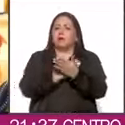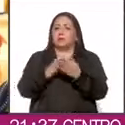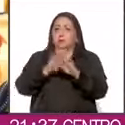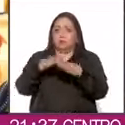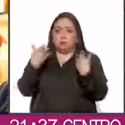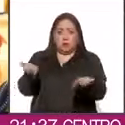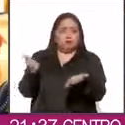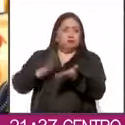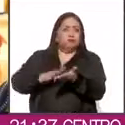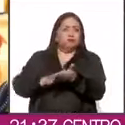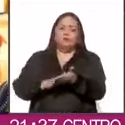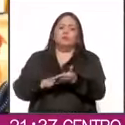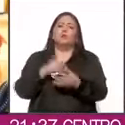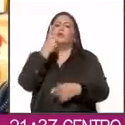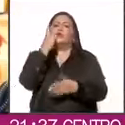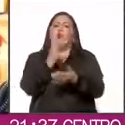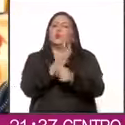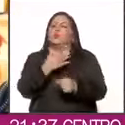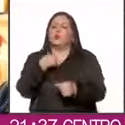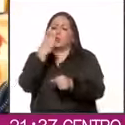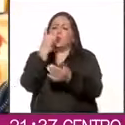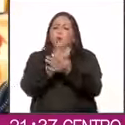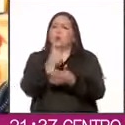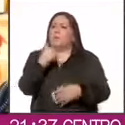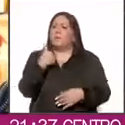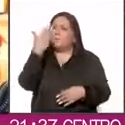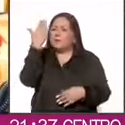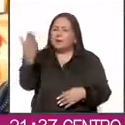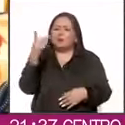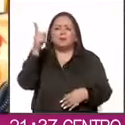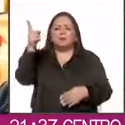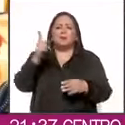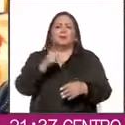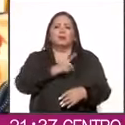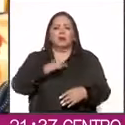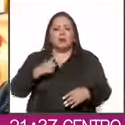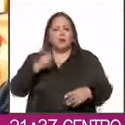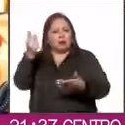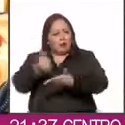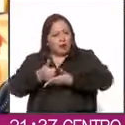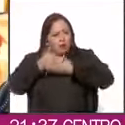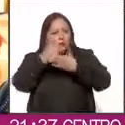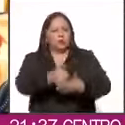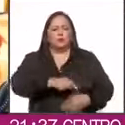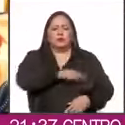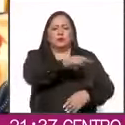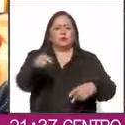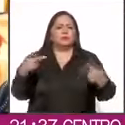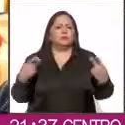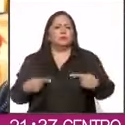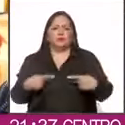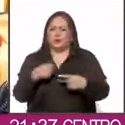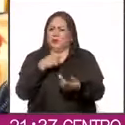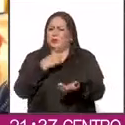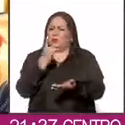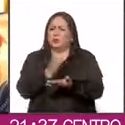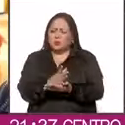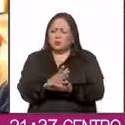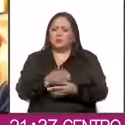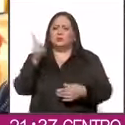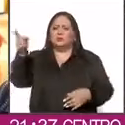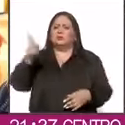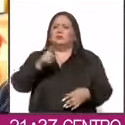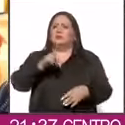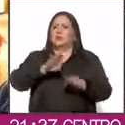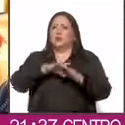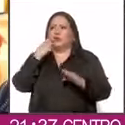aplaudan. Les pido, les exijo que tiendan la mano a sus semejantes, que hagan la